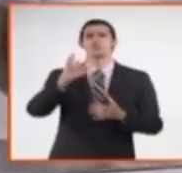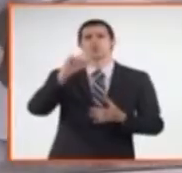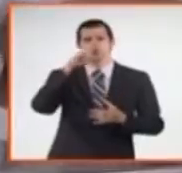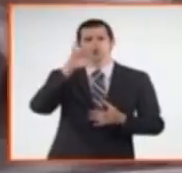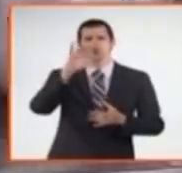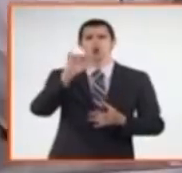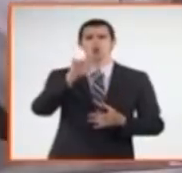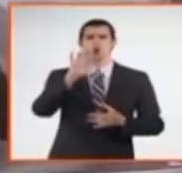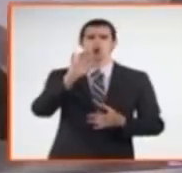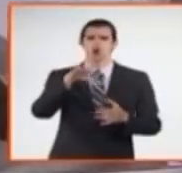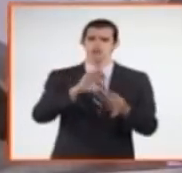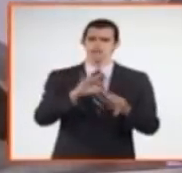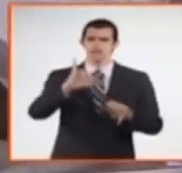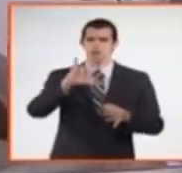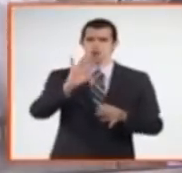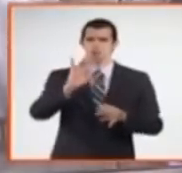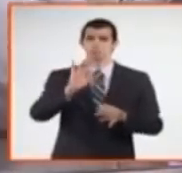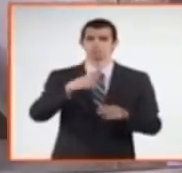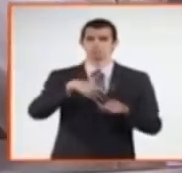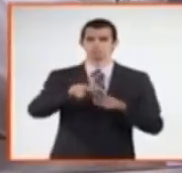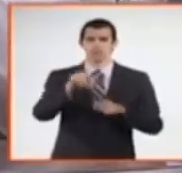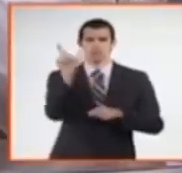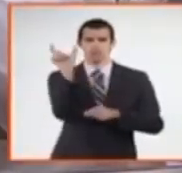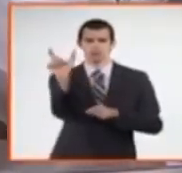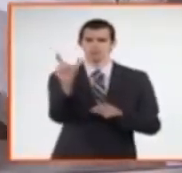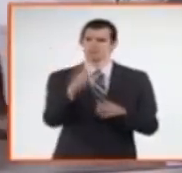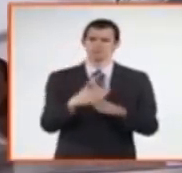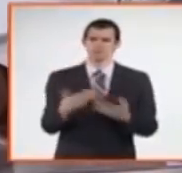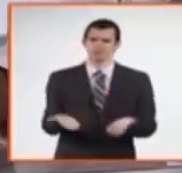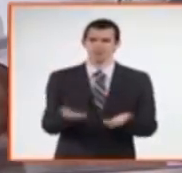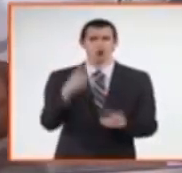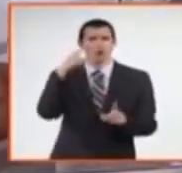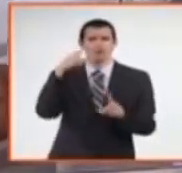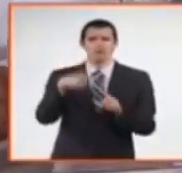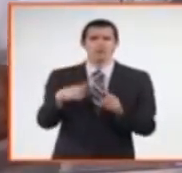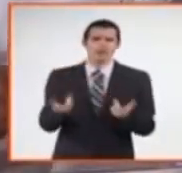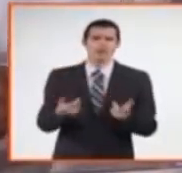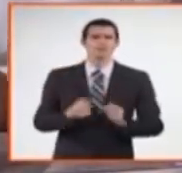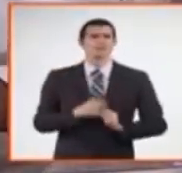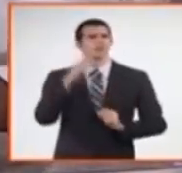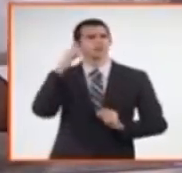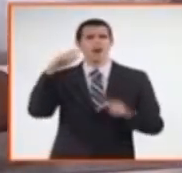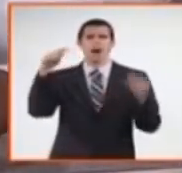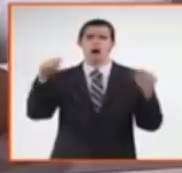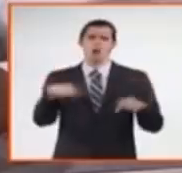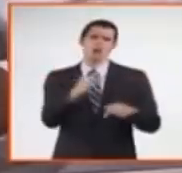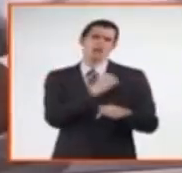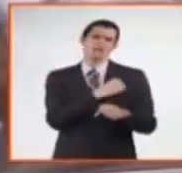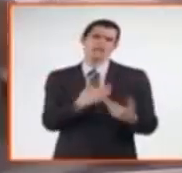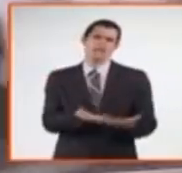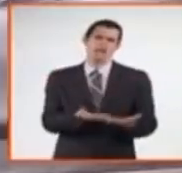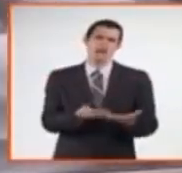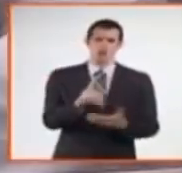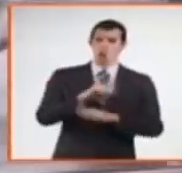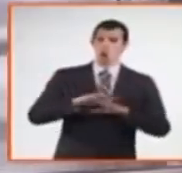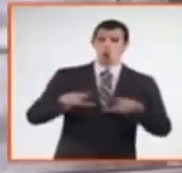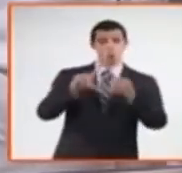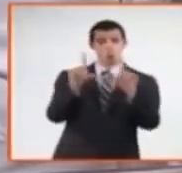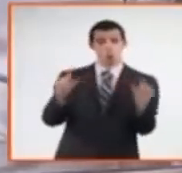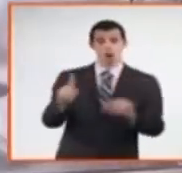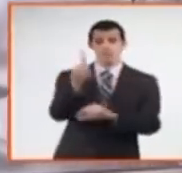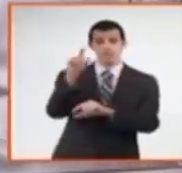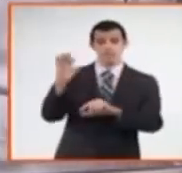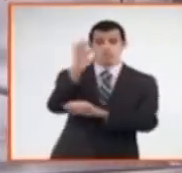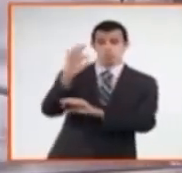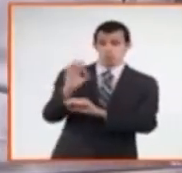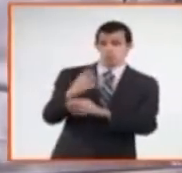este es un concepto que es más complejo que vacunar nada más es un concepto que tiene dos elementos fundamentales yo bueno pienso que de eso se